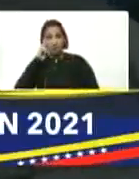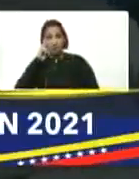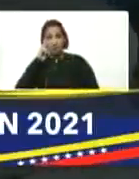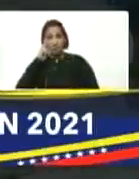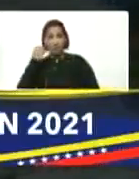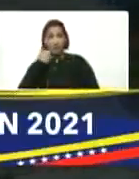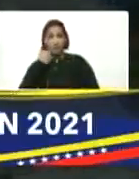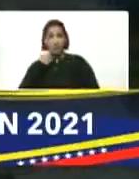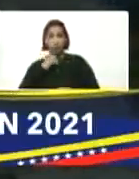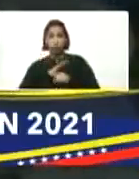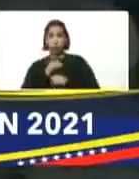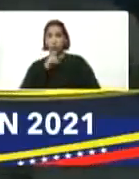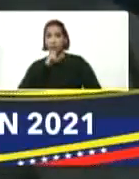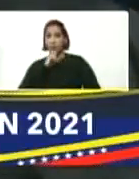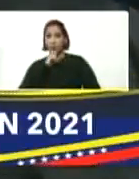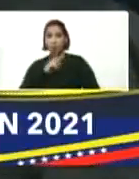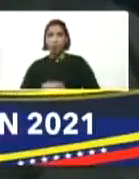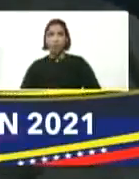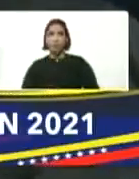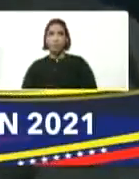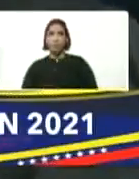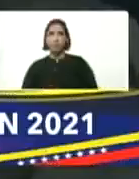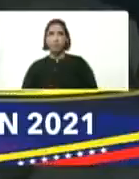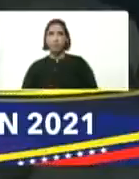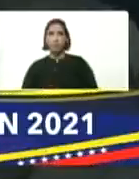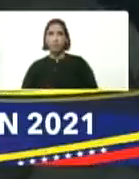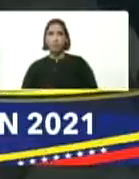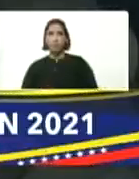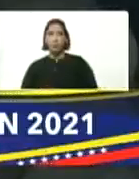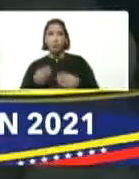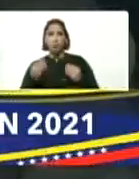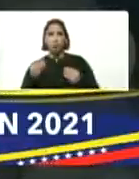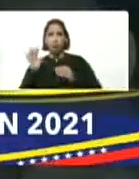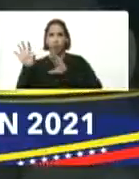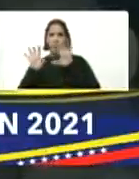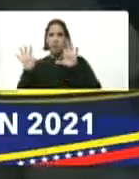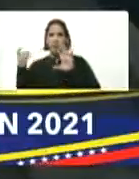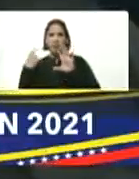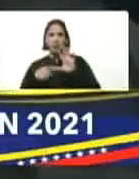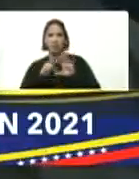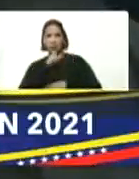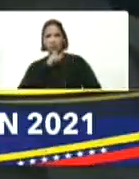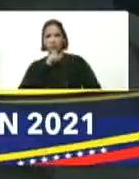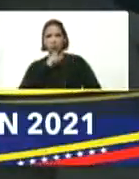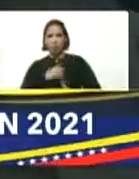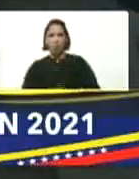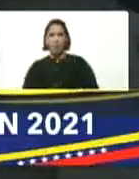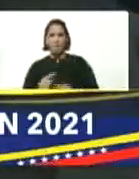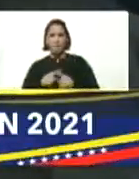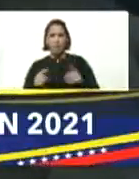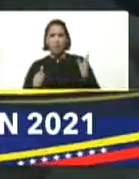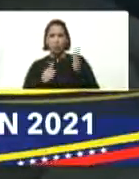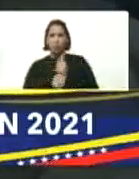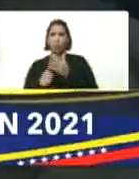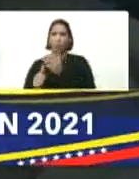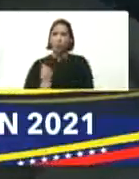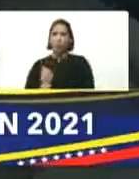en razón de las dificultades que ha habido, muchos países han tenido dificultades para encontrar